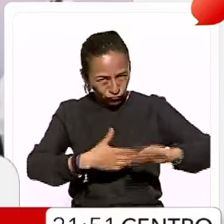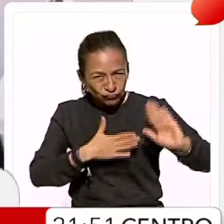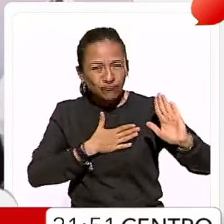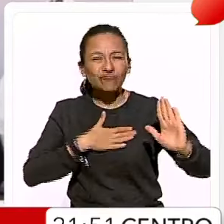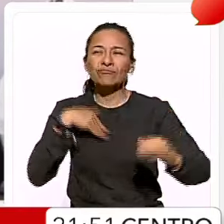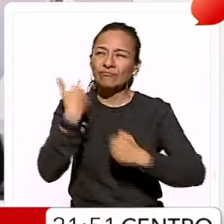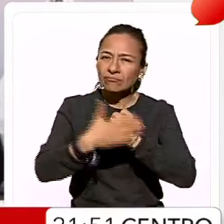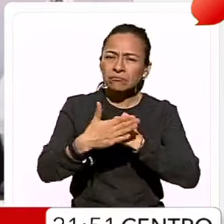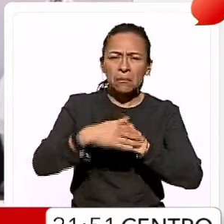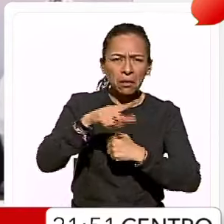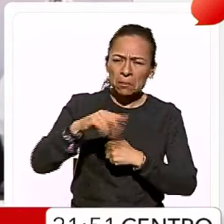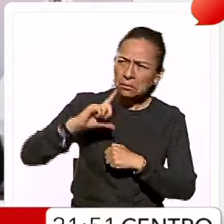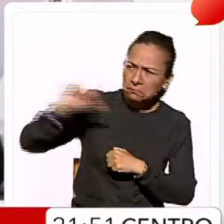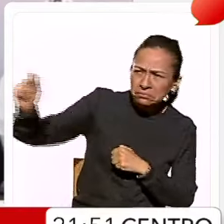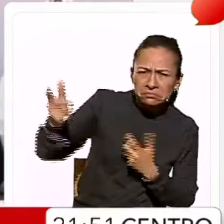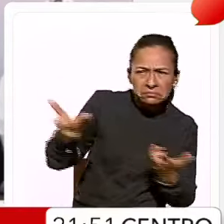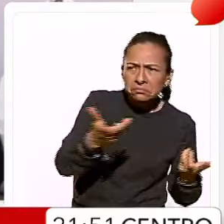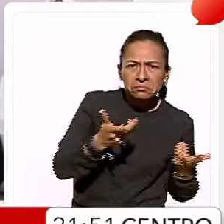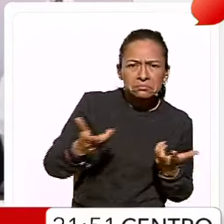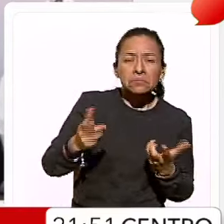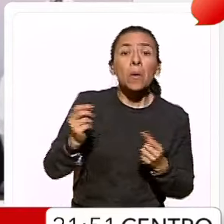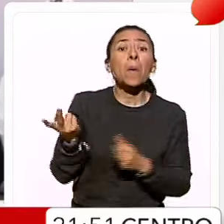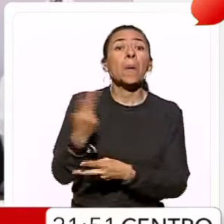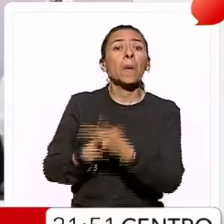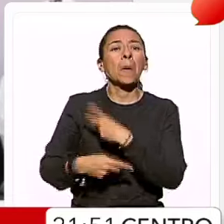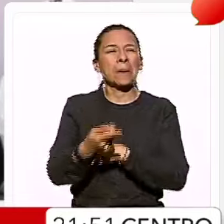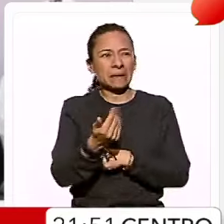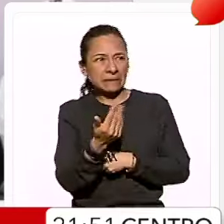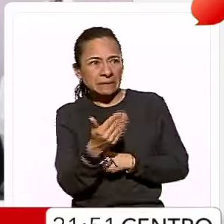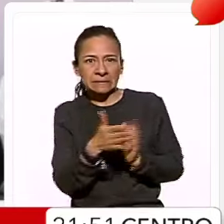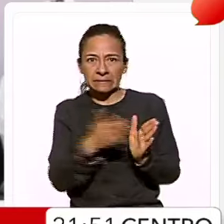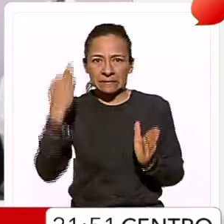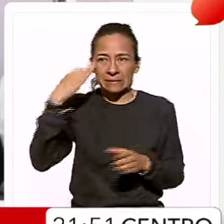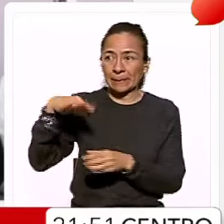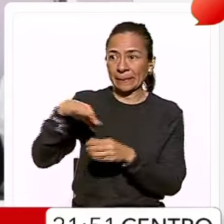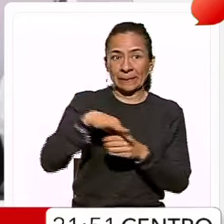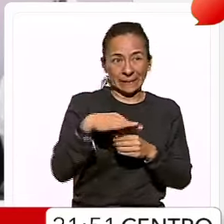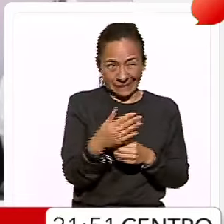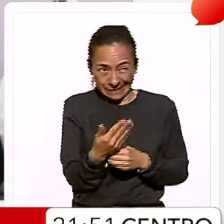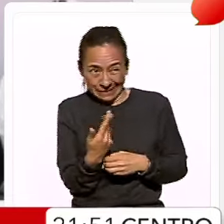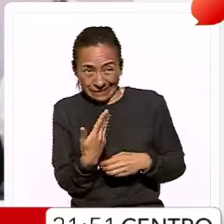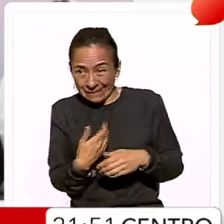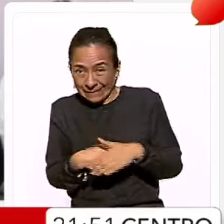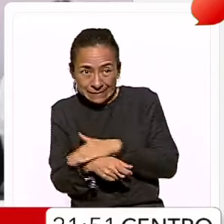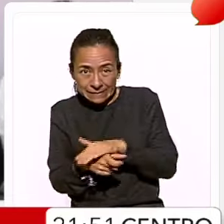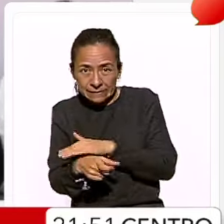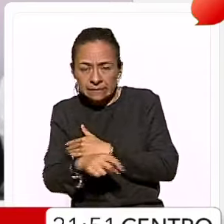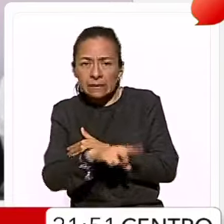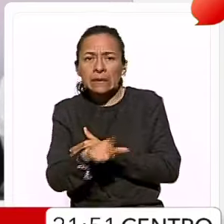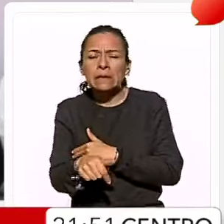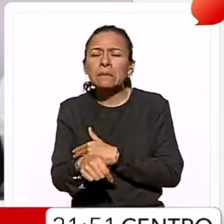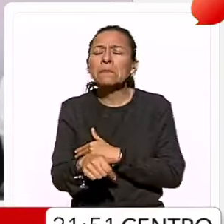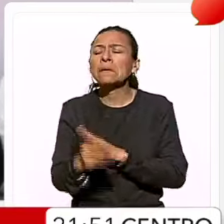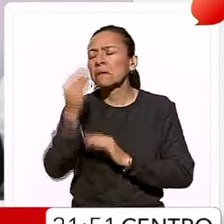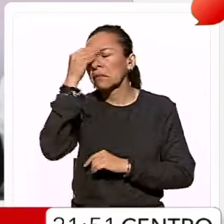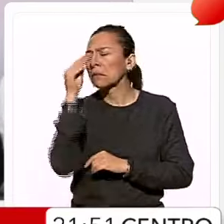O vienen a comprar votos cuando es época de elecciones y después 6 años de olvido para los pueblos.